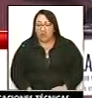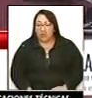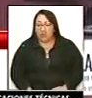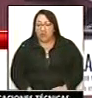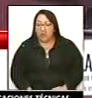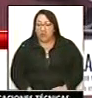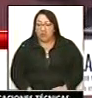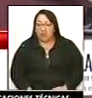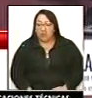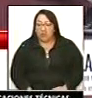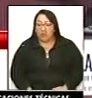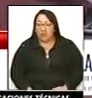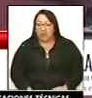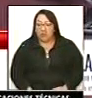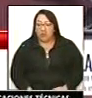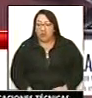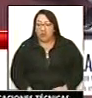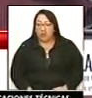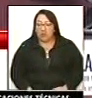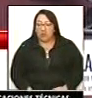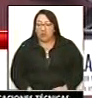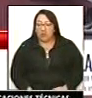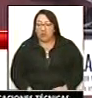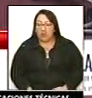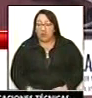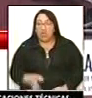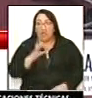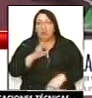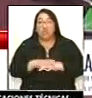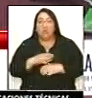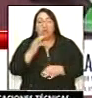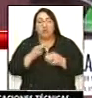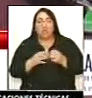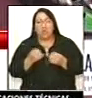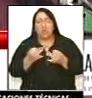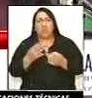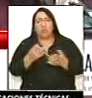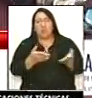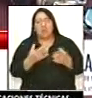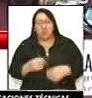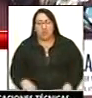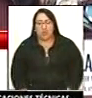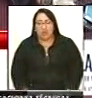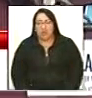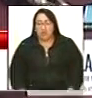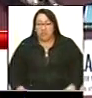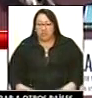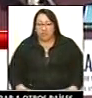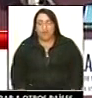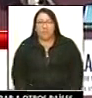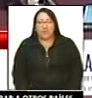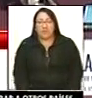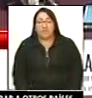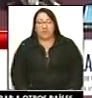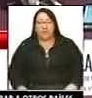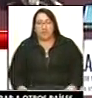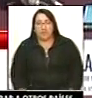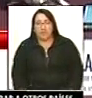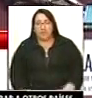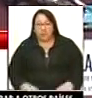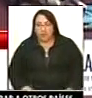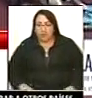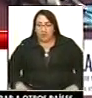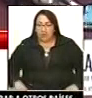justicia. Y usted nunca vino, de la cantidad de veces que se limitó porque tenía varias cosas importantes que hacer. No hay nada